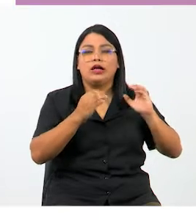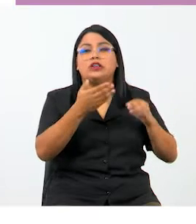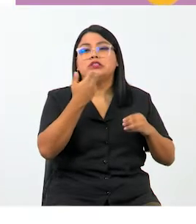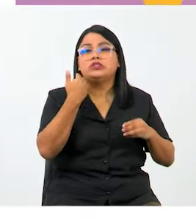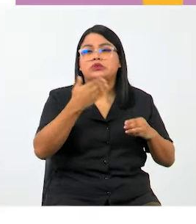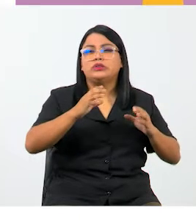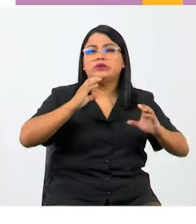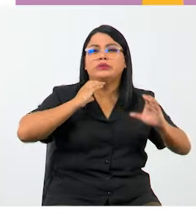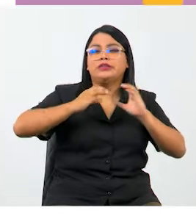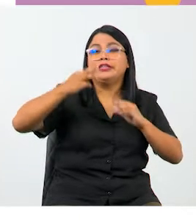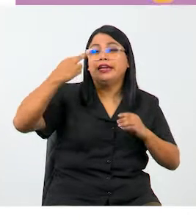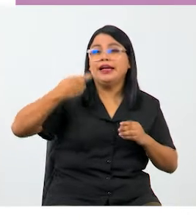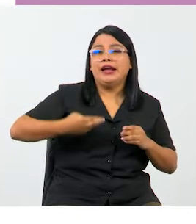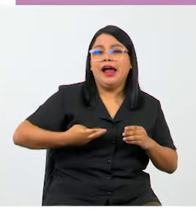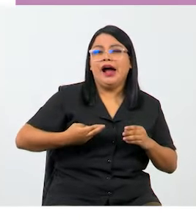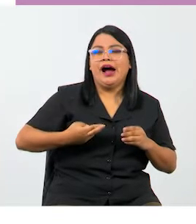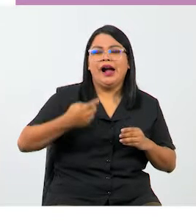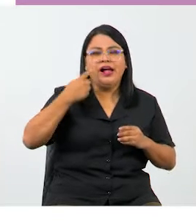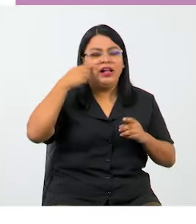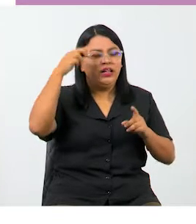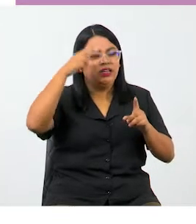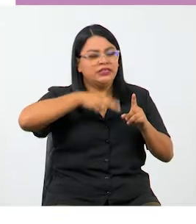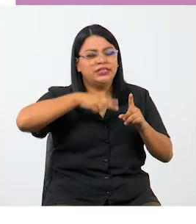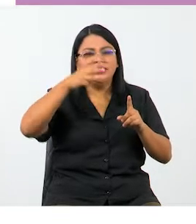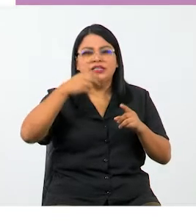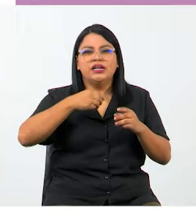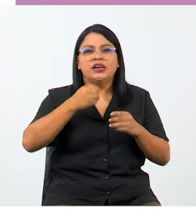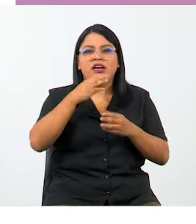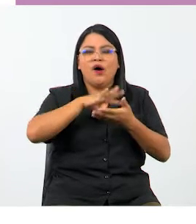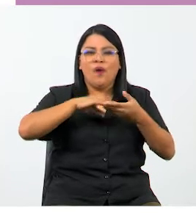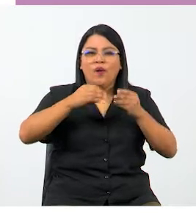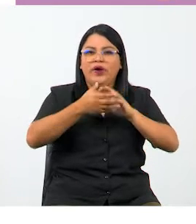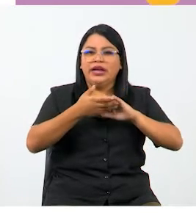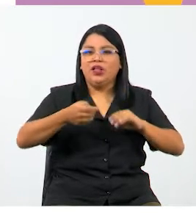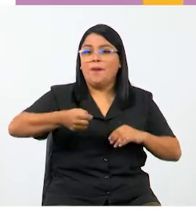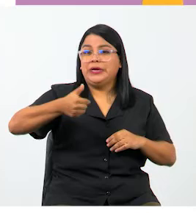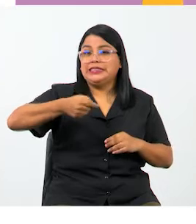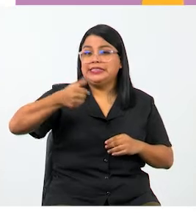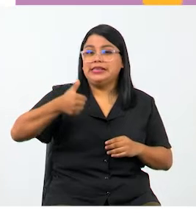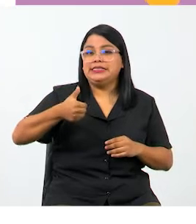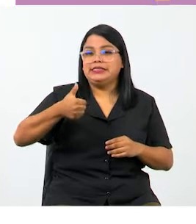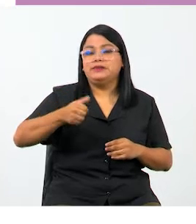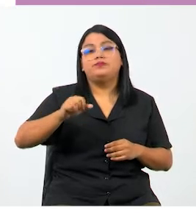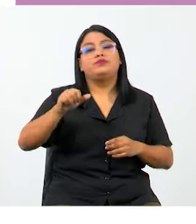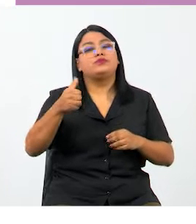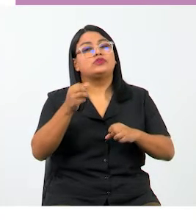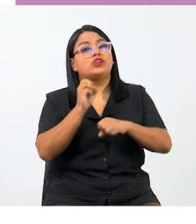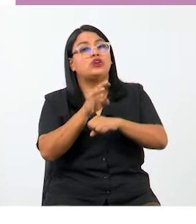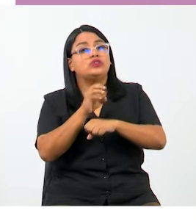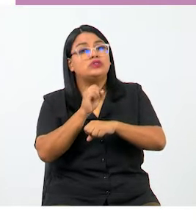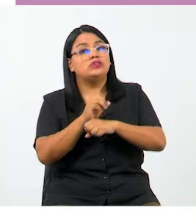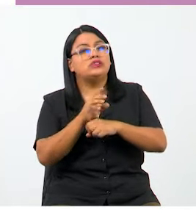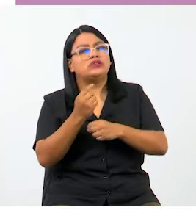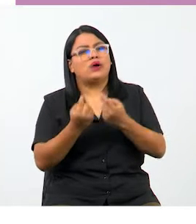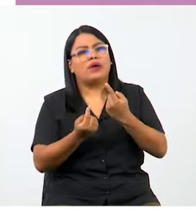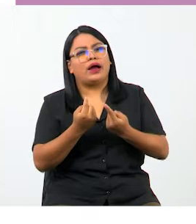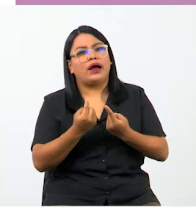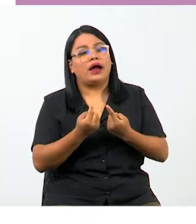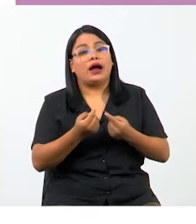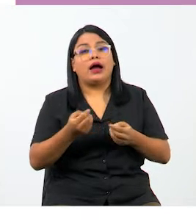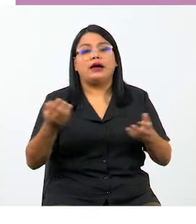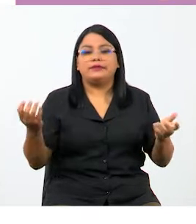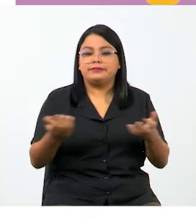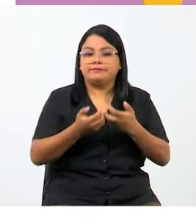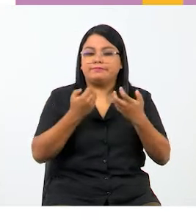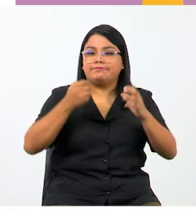las características de los cuentos policiales. Y una de las sugerencias dice: indague sobre películas, series